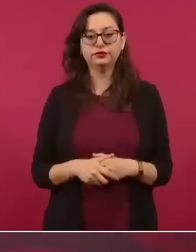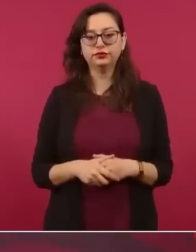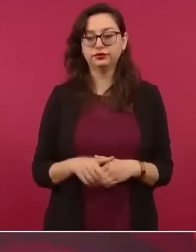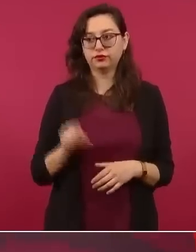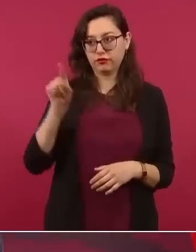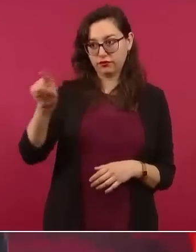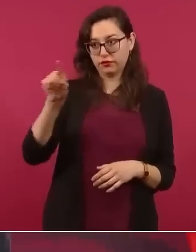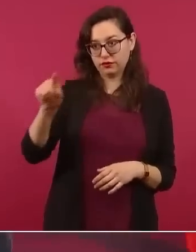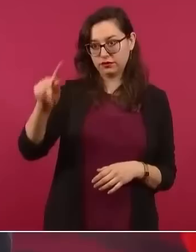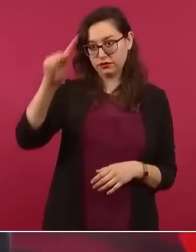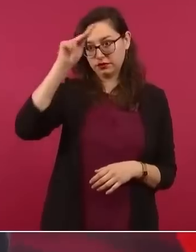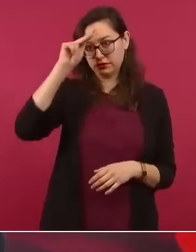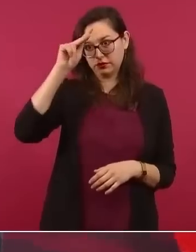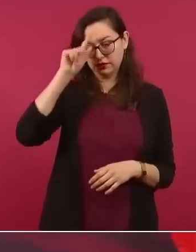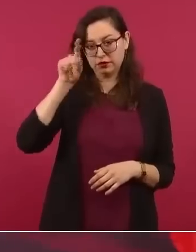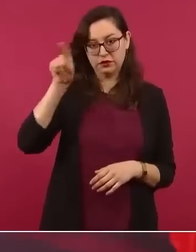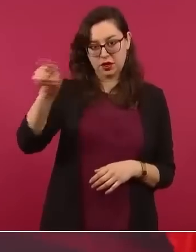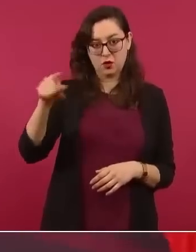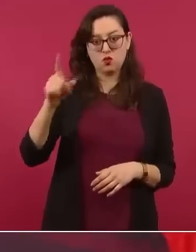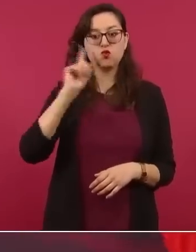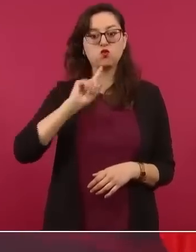Espuria